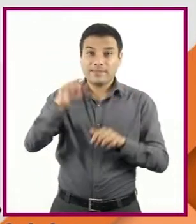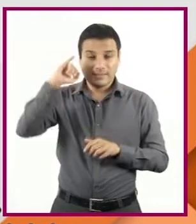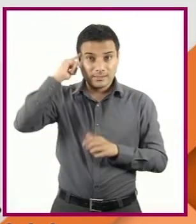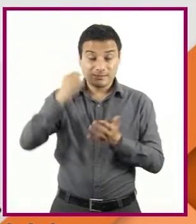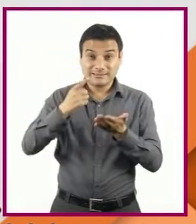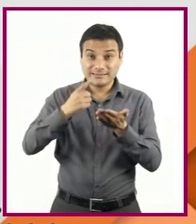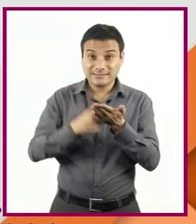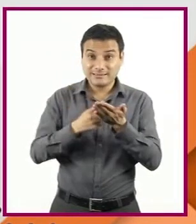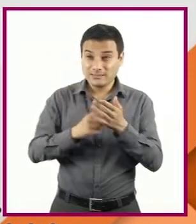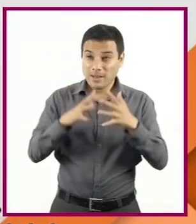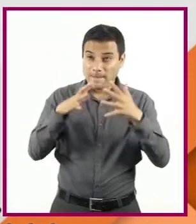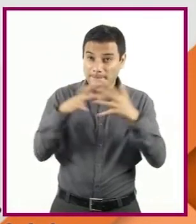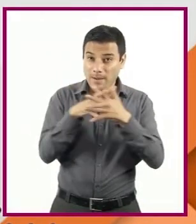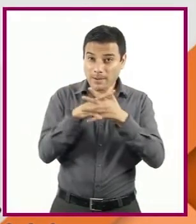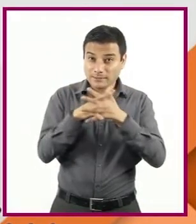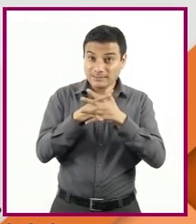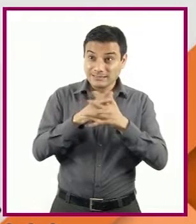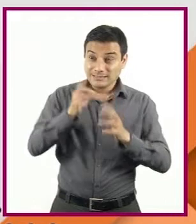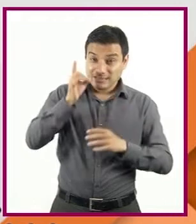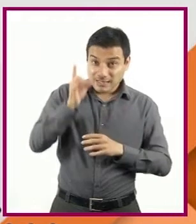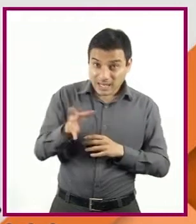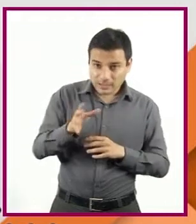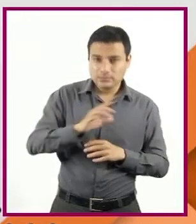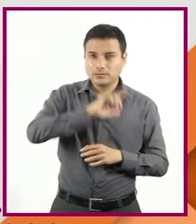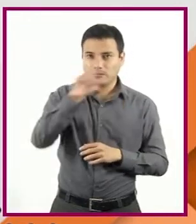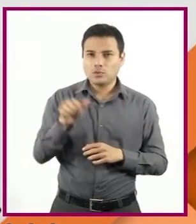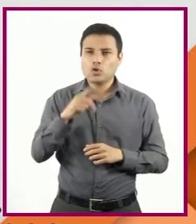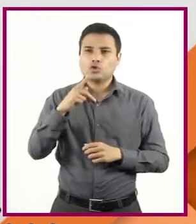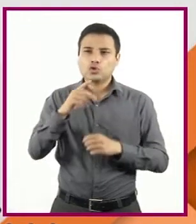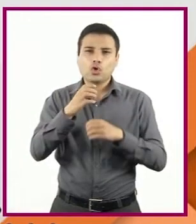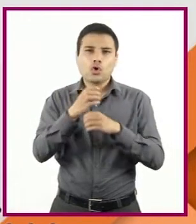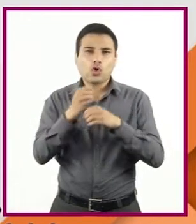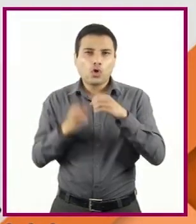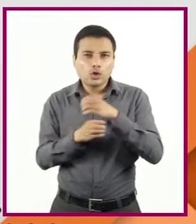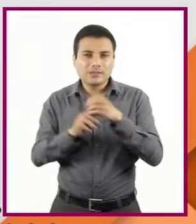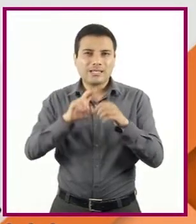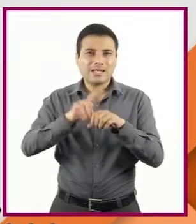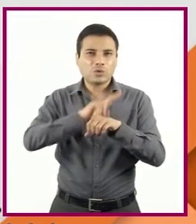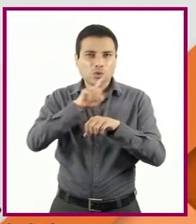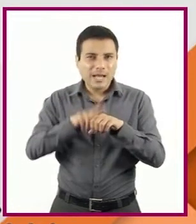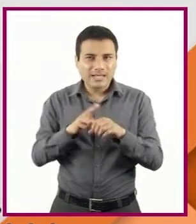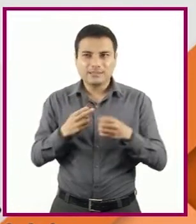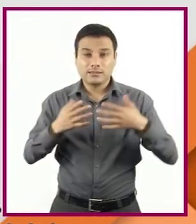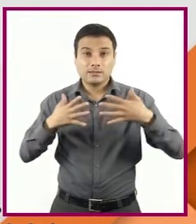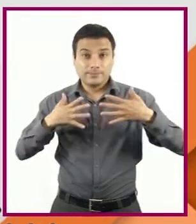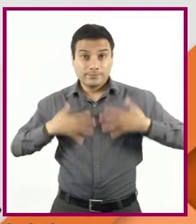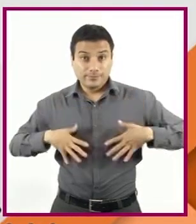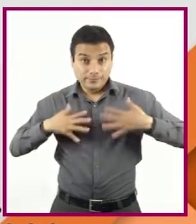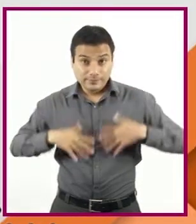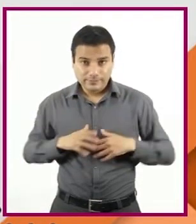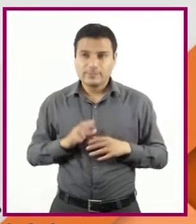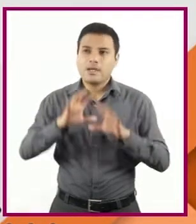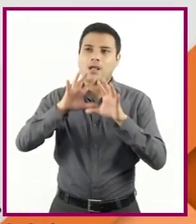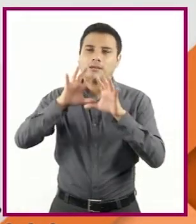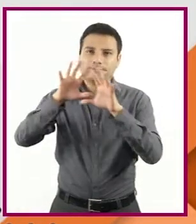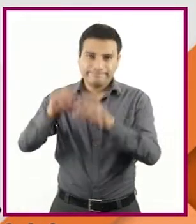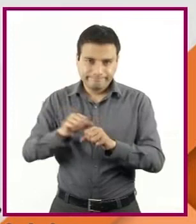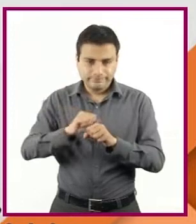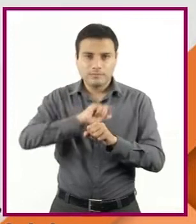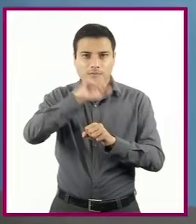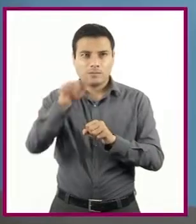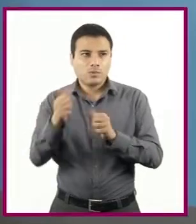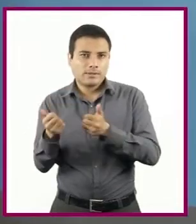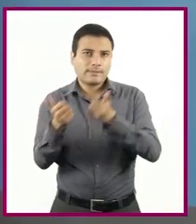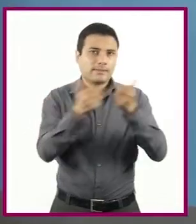pueblo totonaco, sus recursos naturales, textiles polícromos, llegaron a Tenochtitlan en forma de